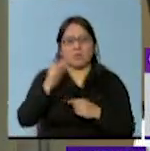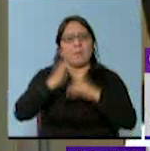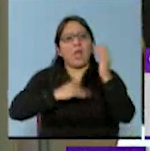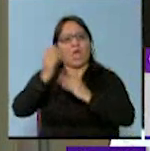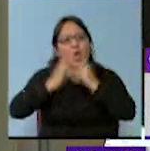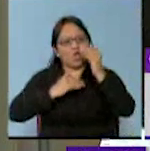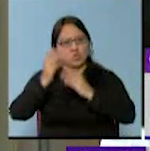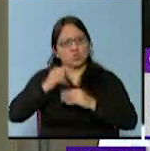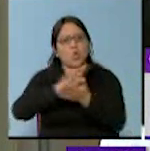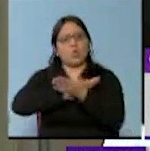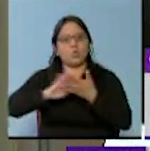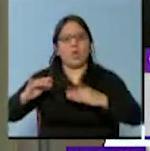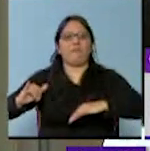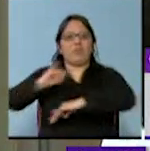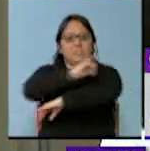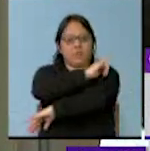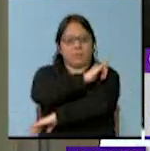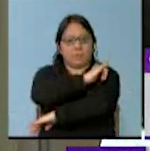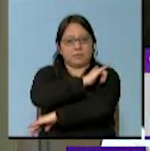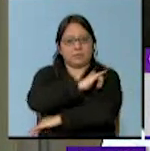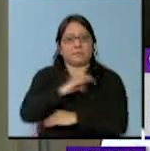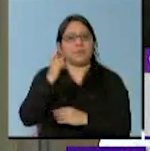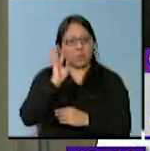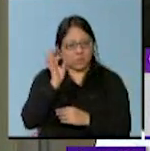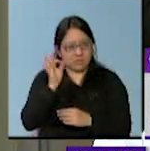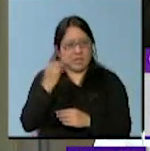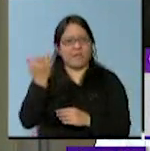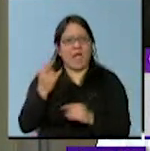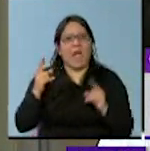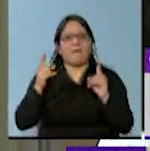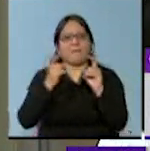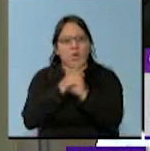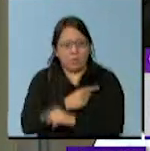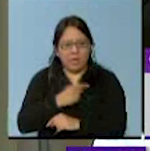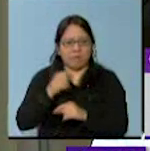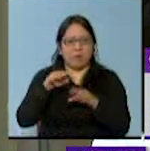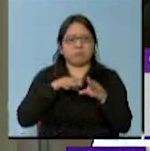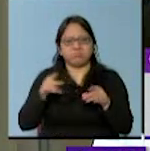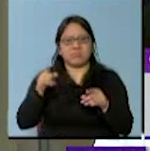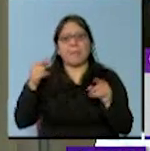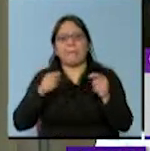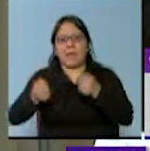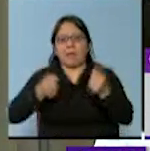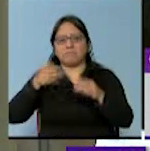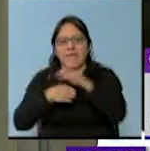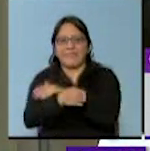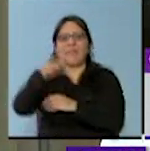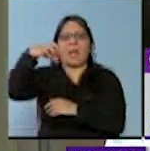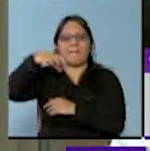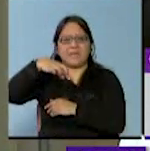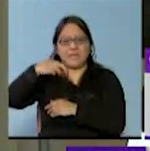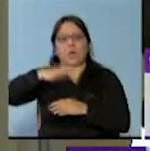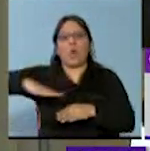aeropuerto nacional esto ha interferido en la circulación del previo o en absoluto no lo único que hay que